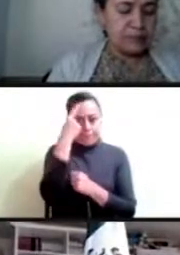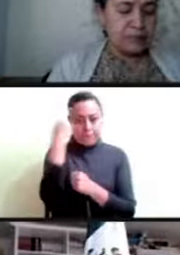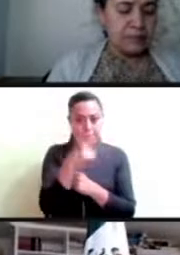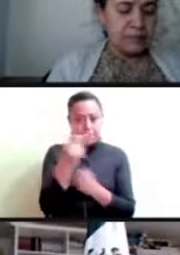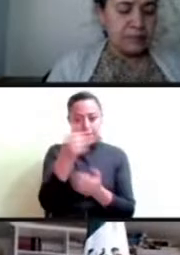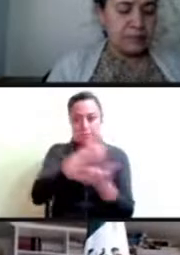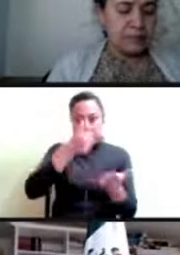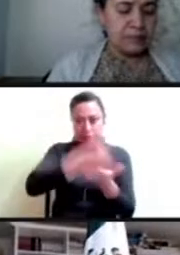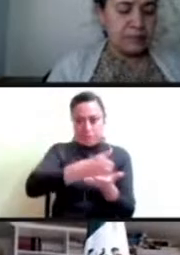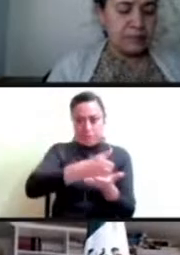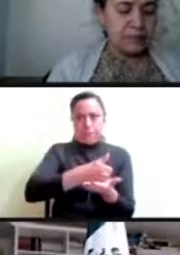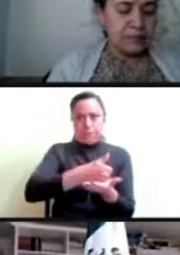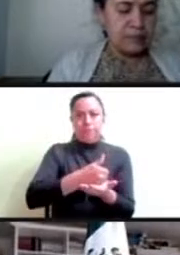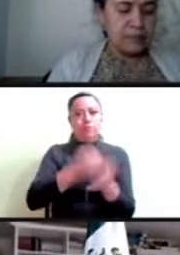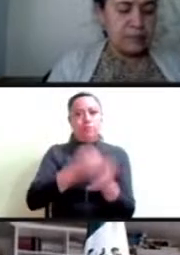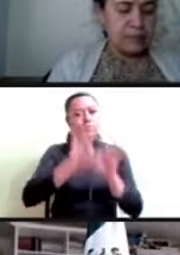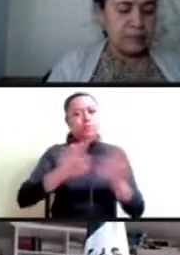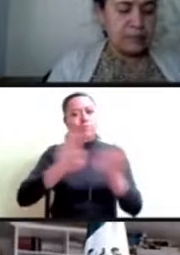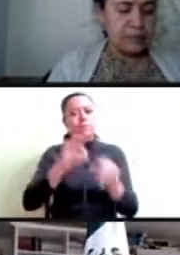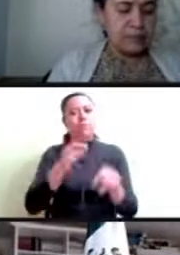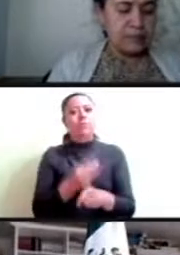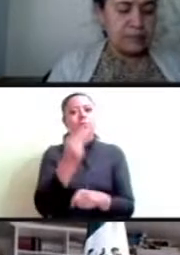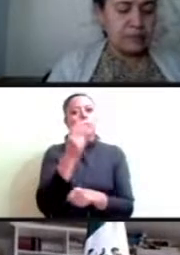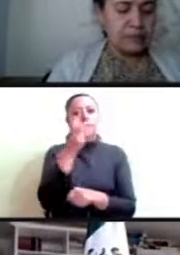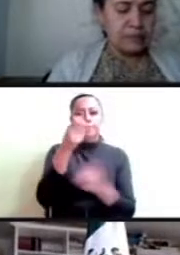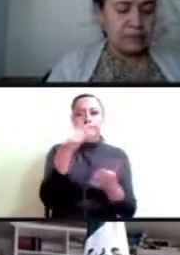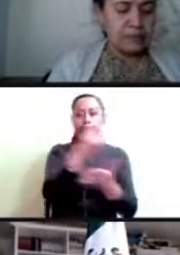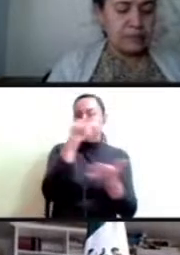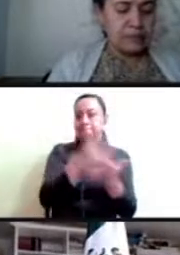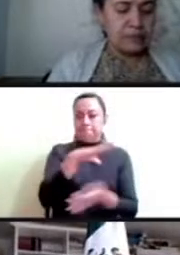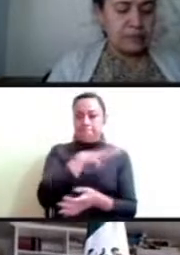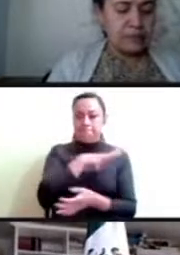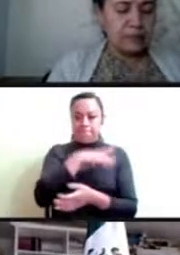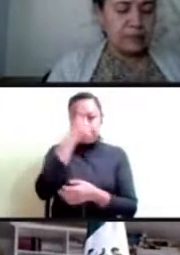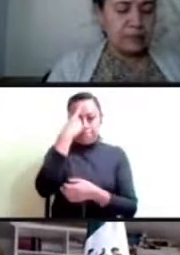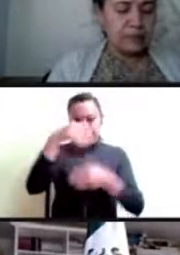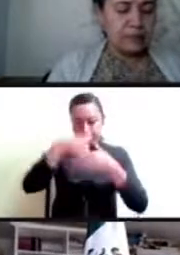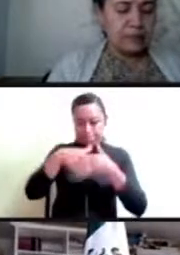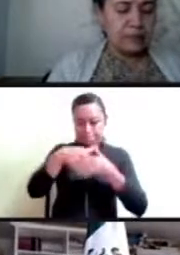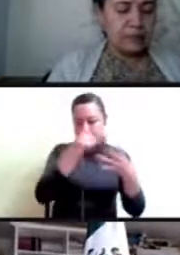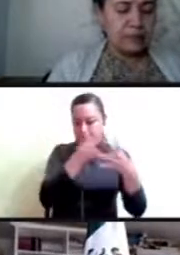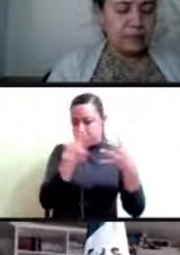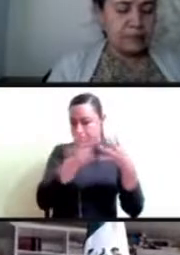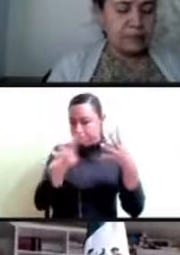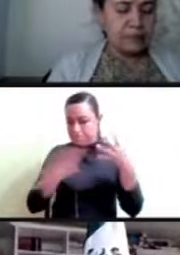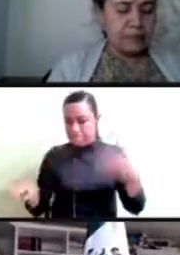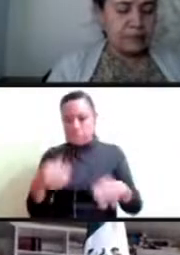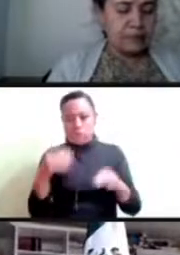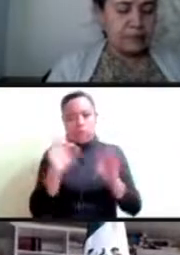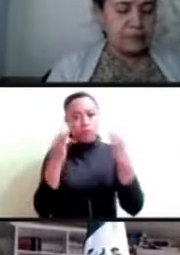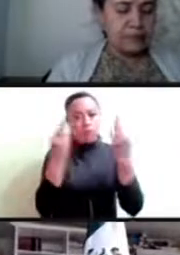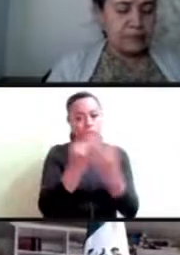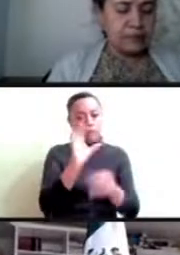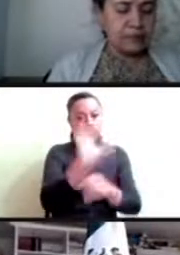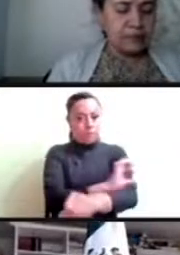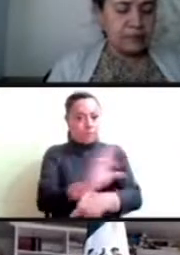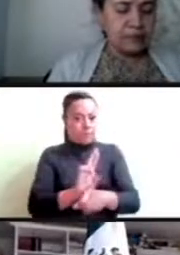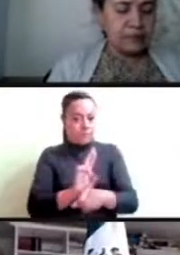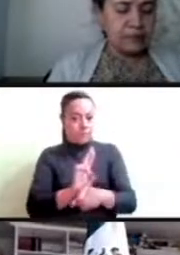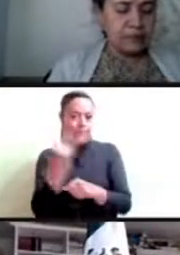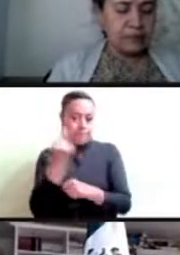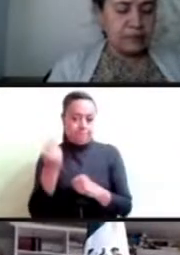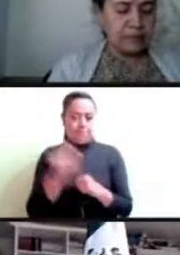es fundamental que esta ley exista para de ahí derivar los mecanismos de coordinación correspondientes. Por otro lado,